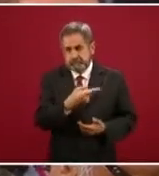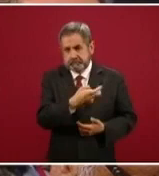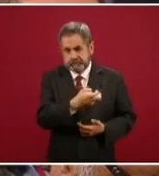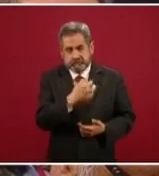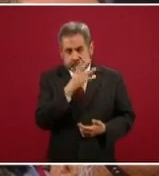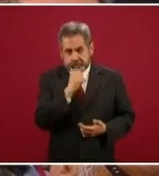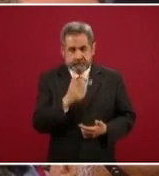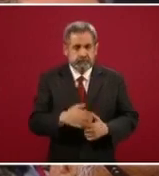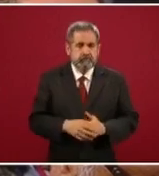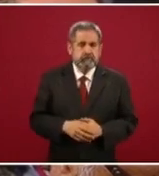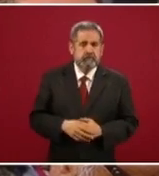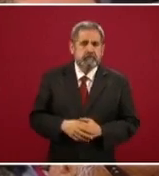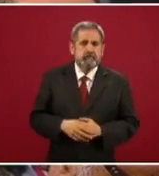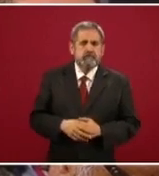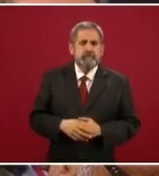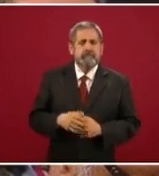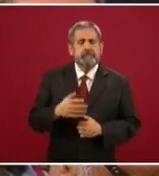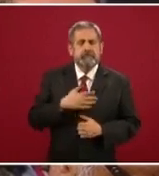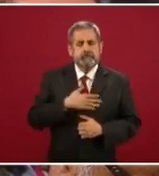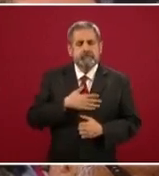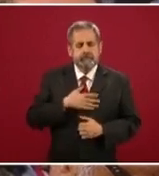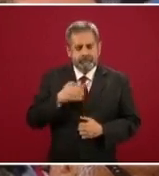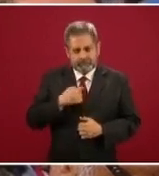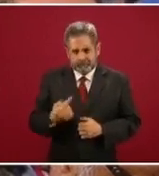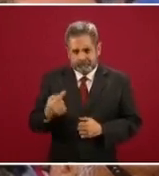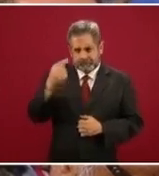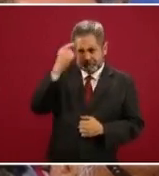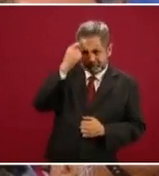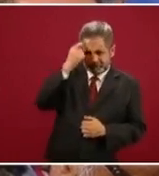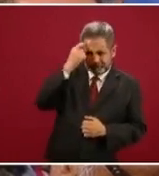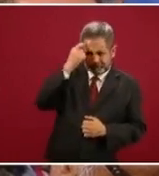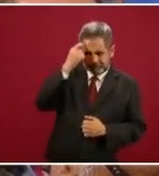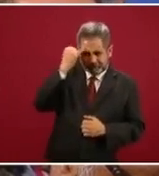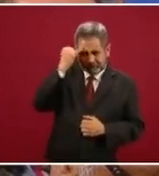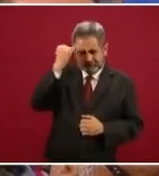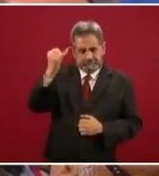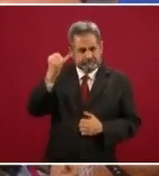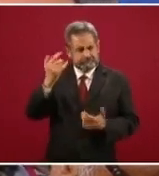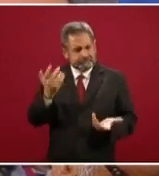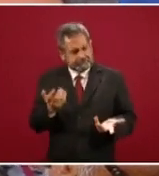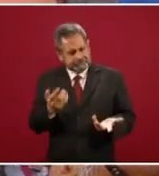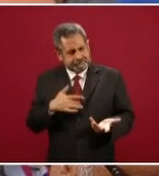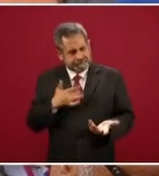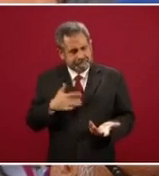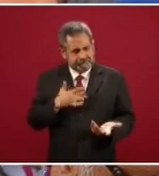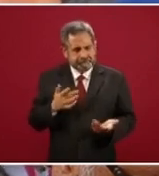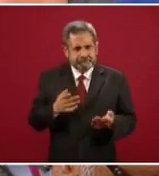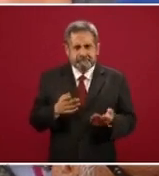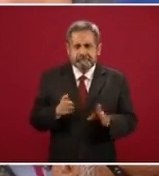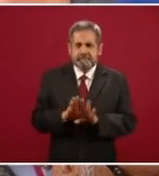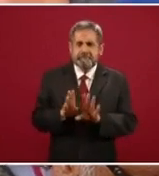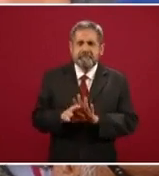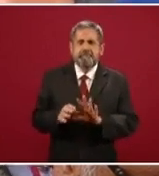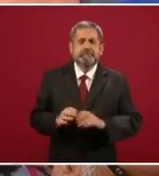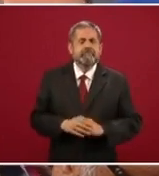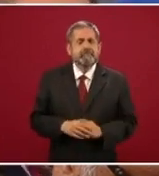resistir esto. Y me viene a la cabeza otra cuestión de que